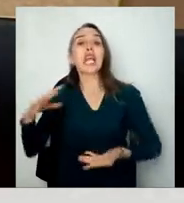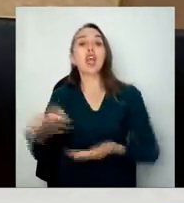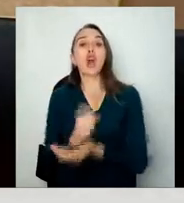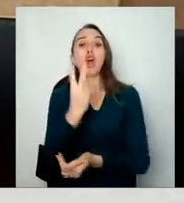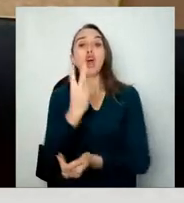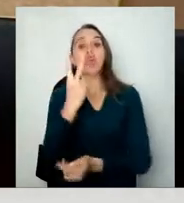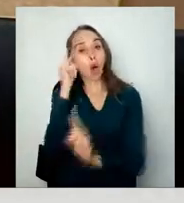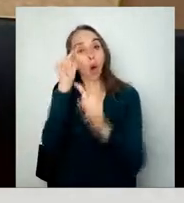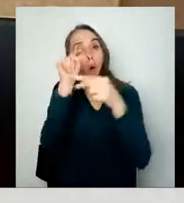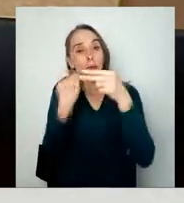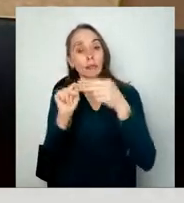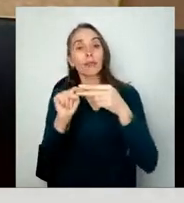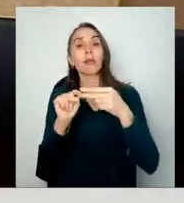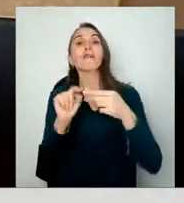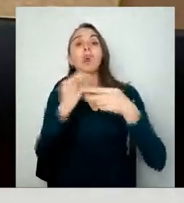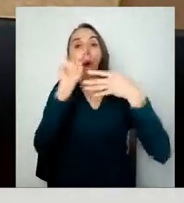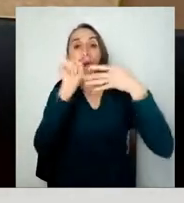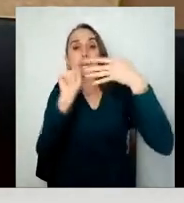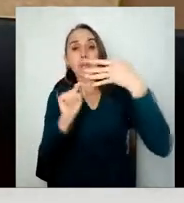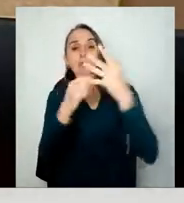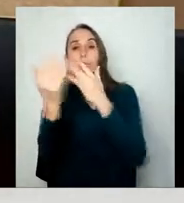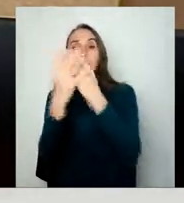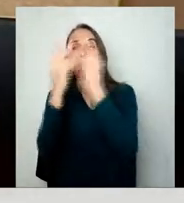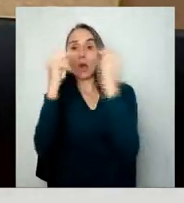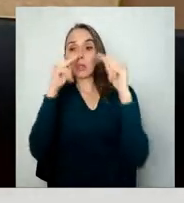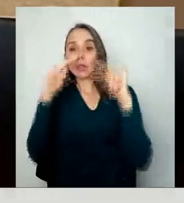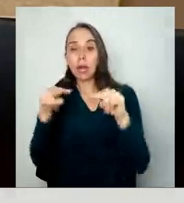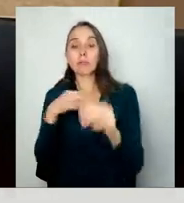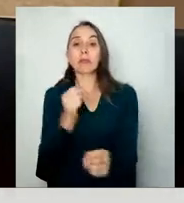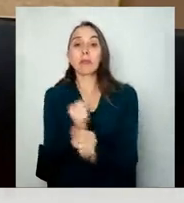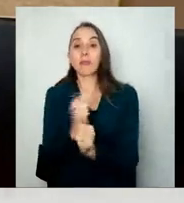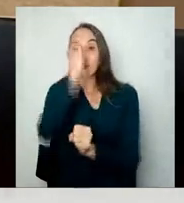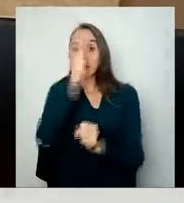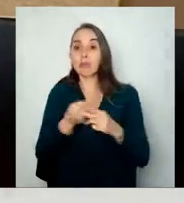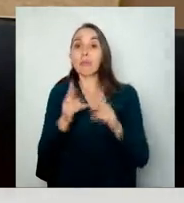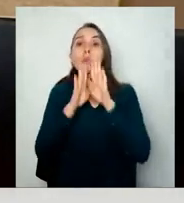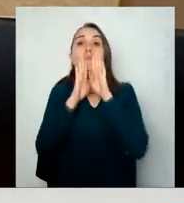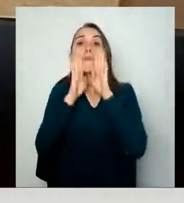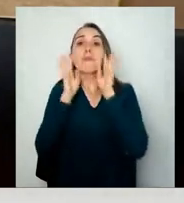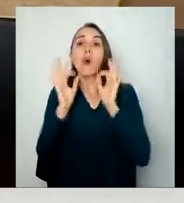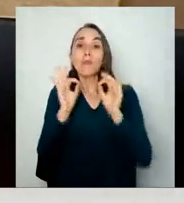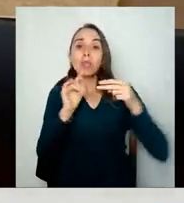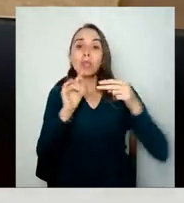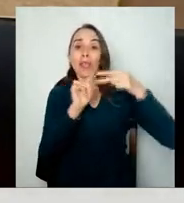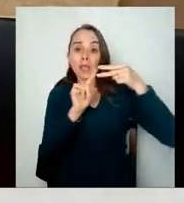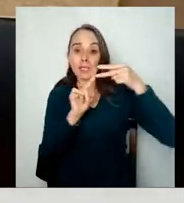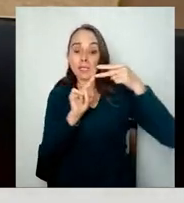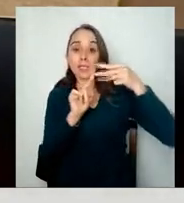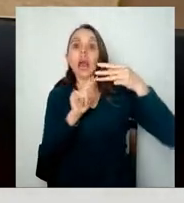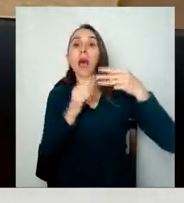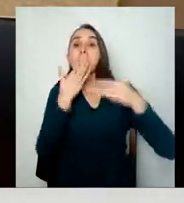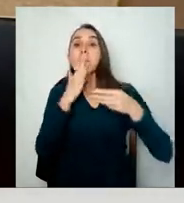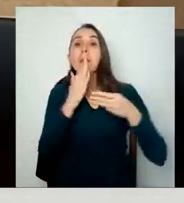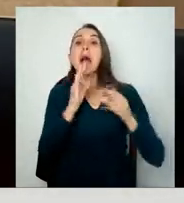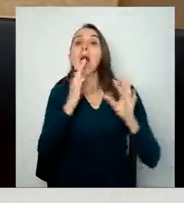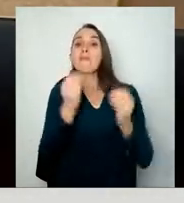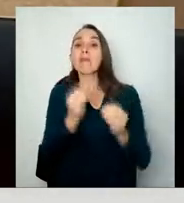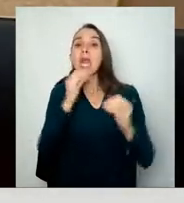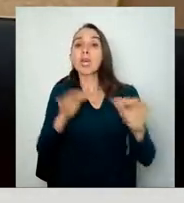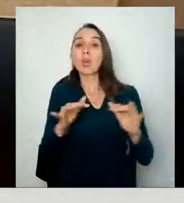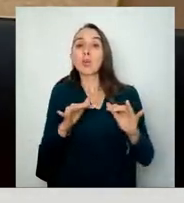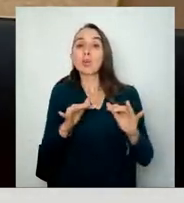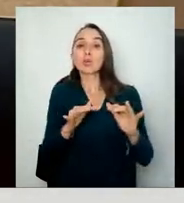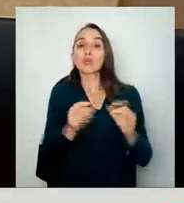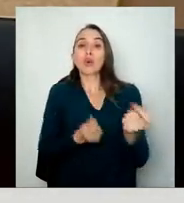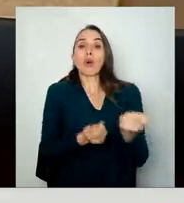ampliar los principios de transparencia y probidad y luego avanzar hacia una mayor eficiencia que es muy importante y